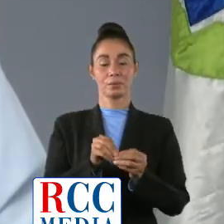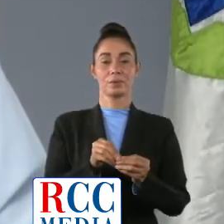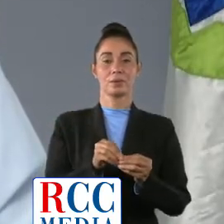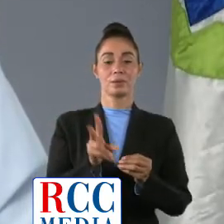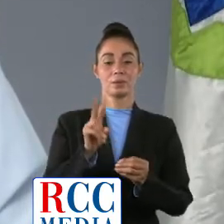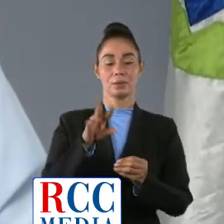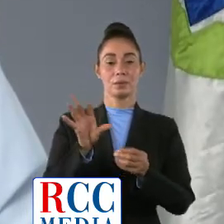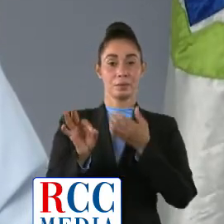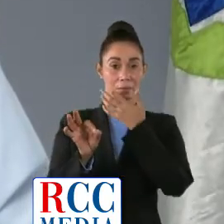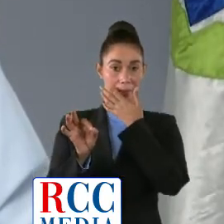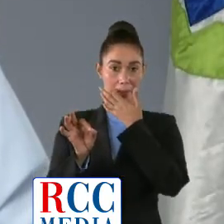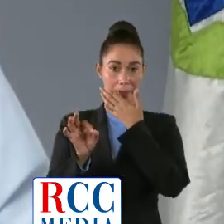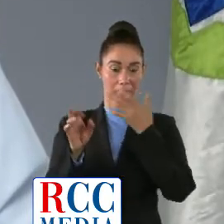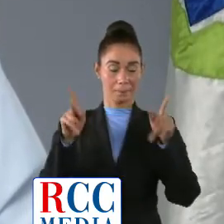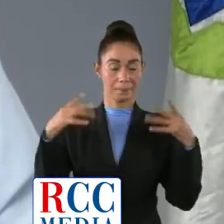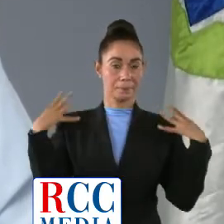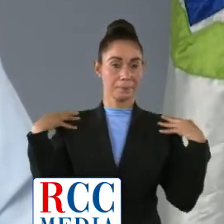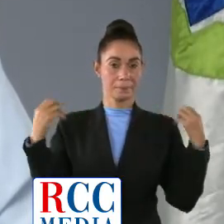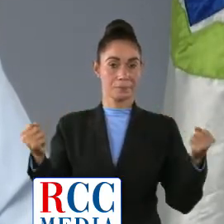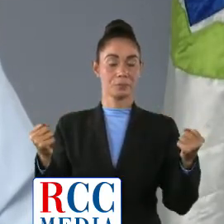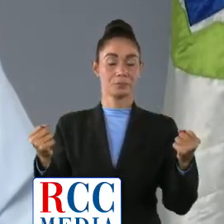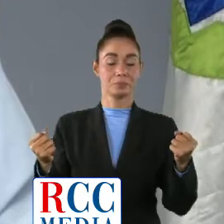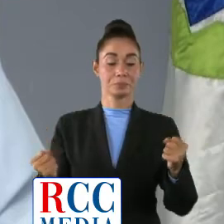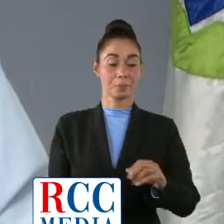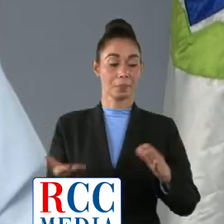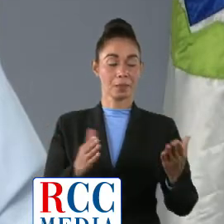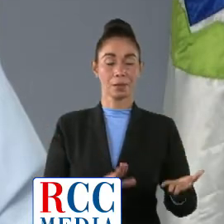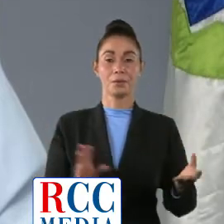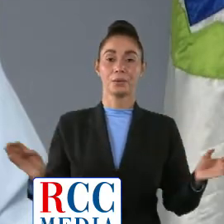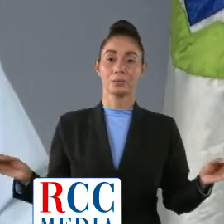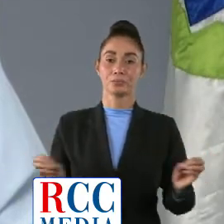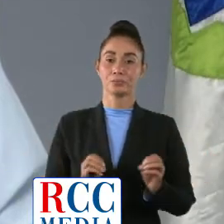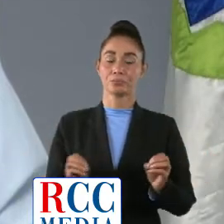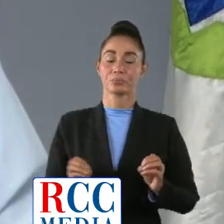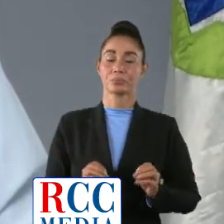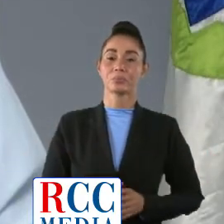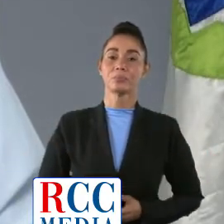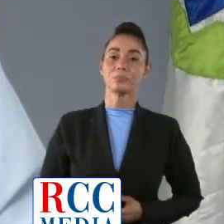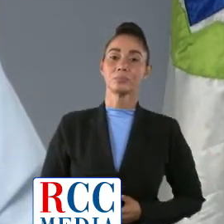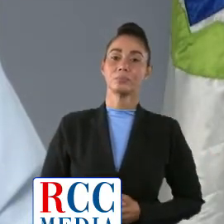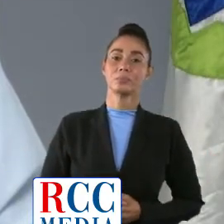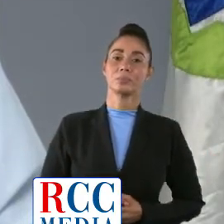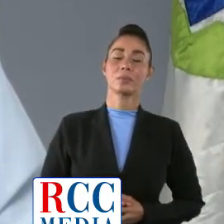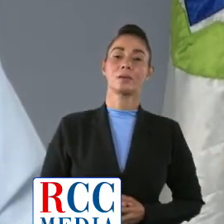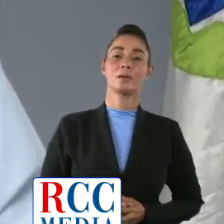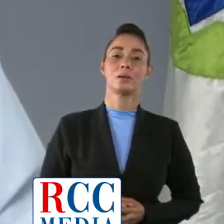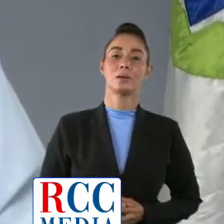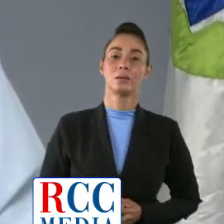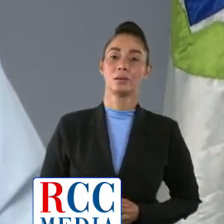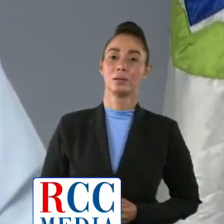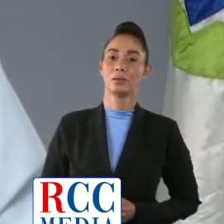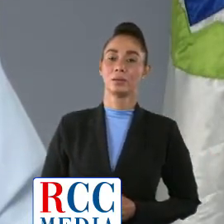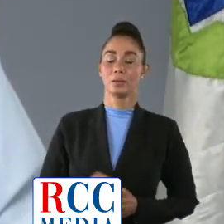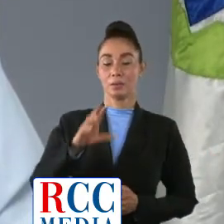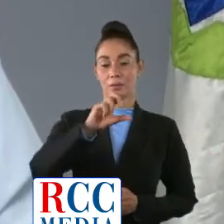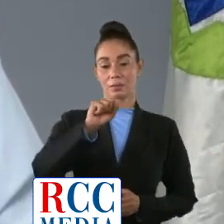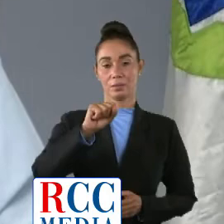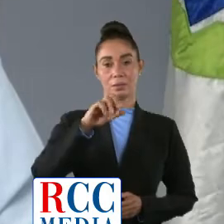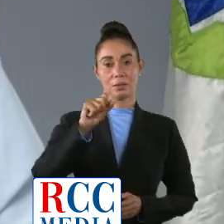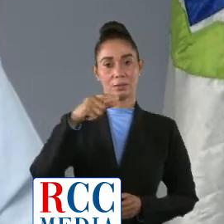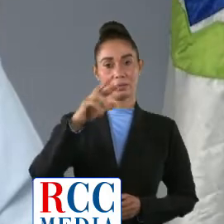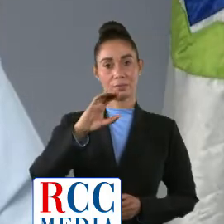acumulados, 29 recuperados, 0 fallecimiento. Sánchez Ramírez, 6 casos